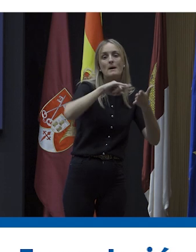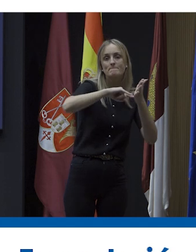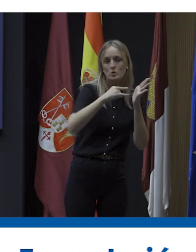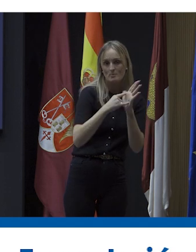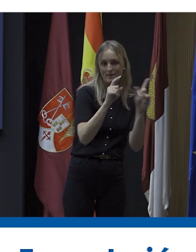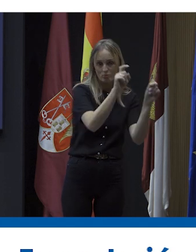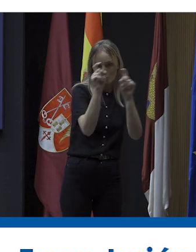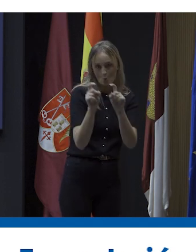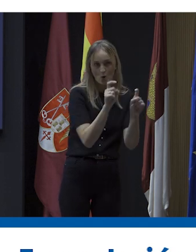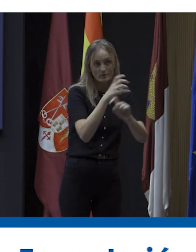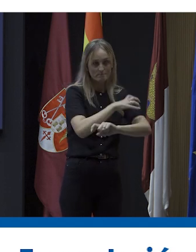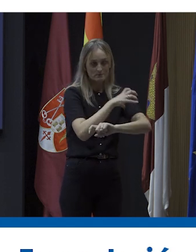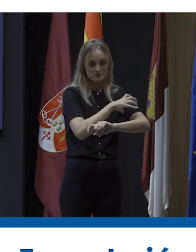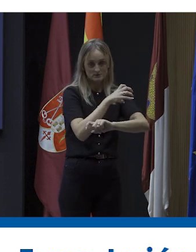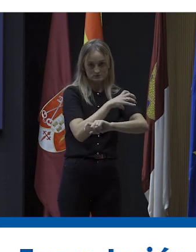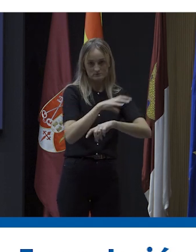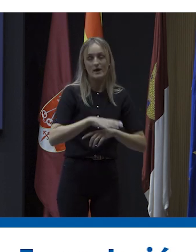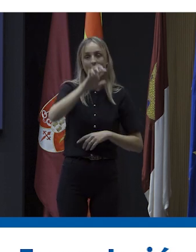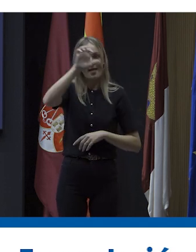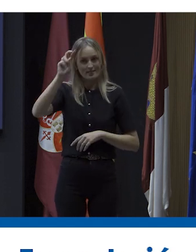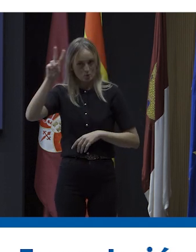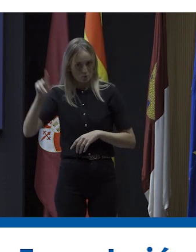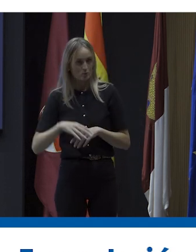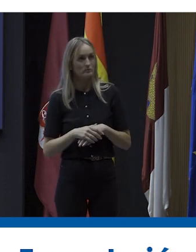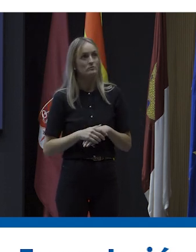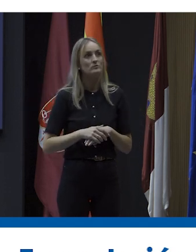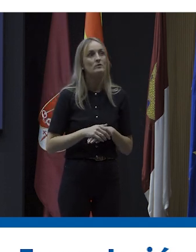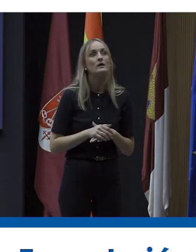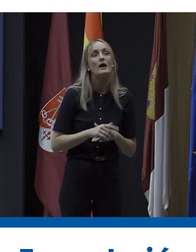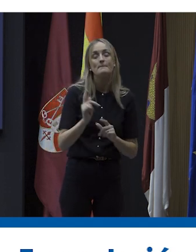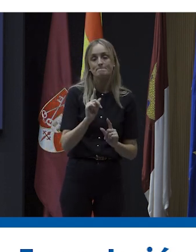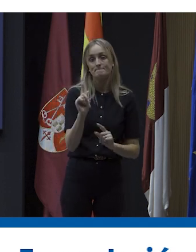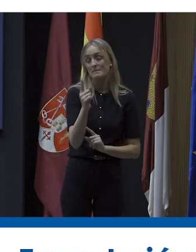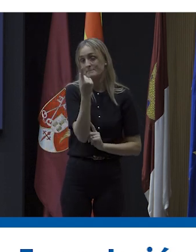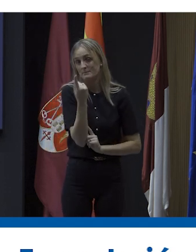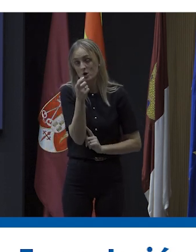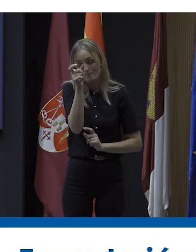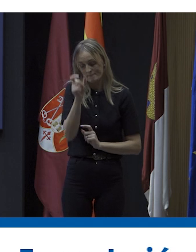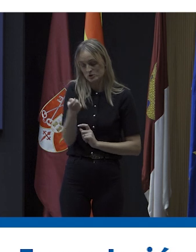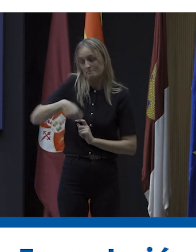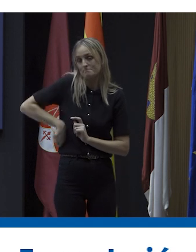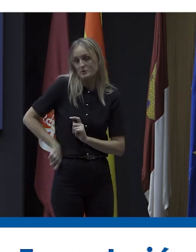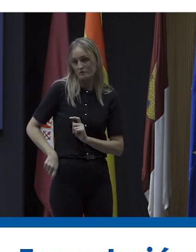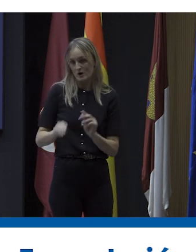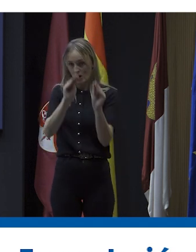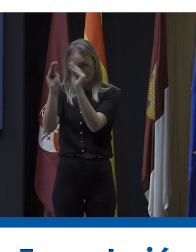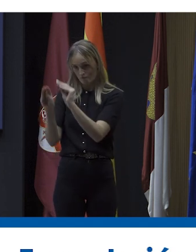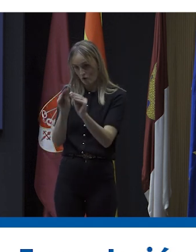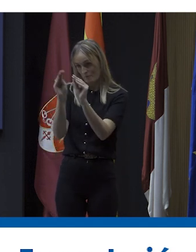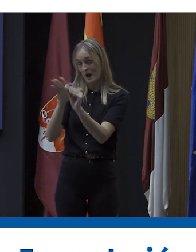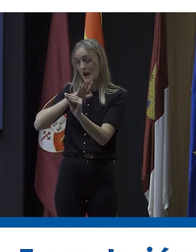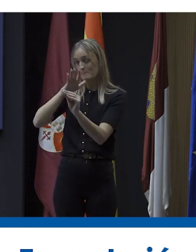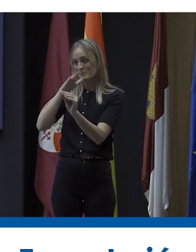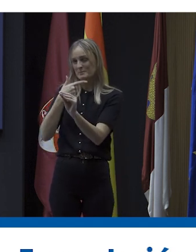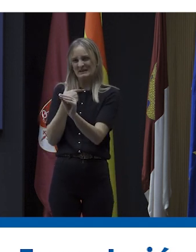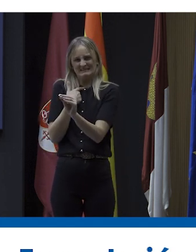nivel nacional en Estados Unidos, claro. Lo primero era formar a los profesionales, porque entonces no se conocía tanto sobre la hipertensión,